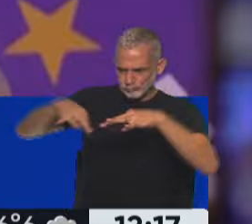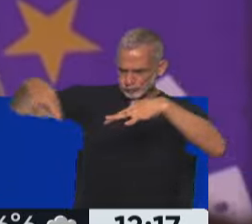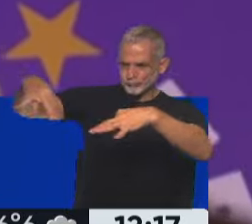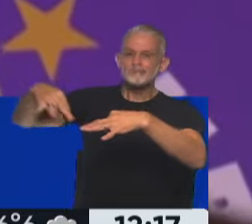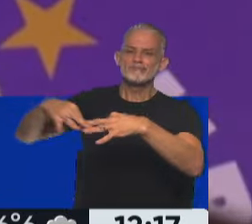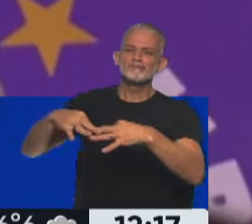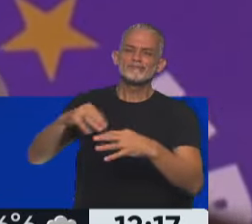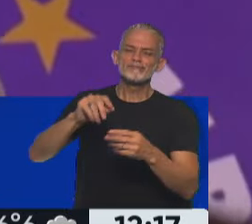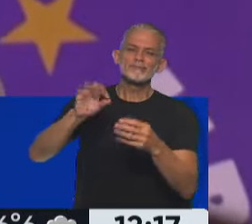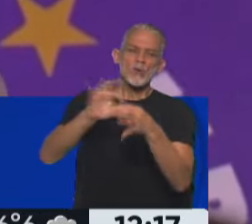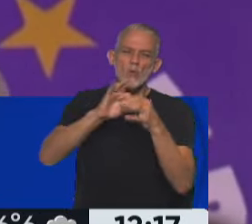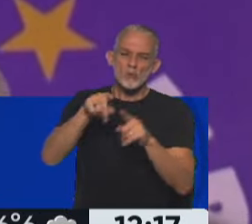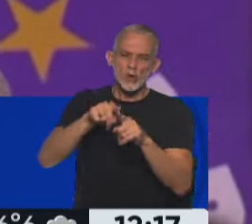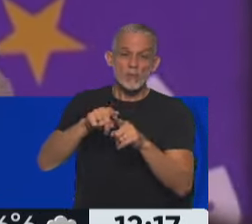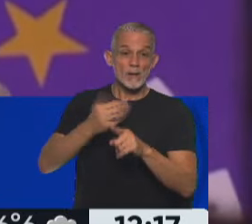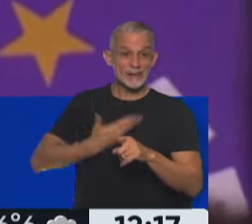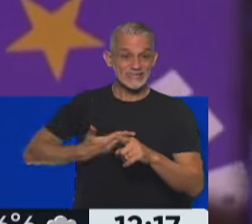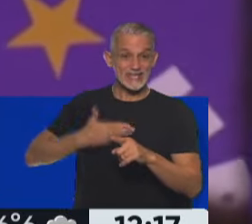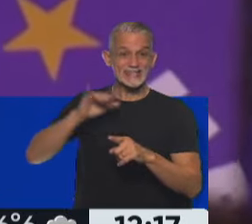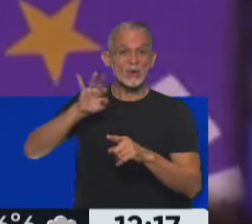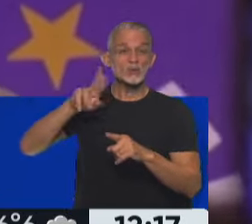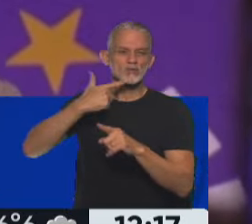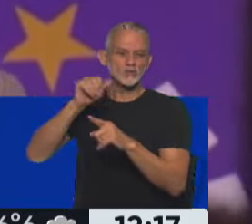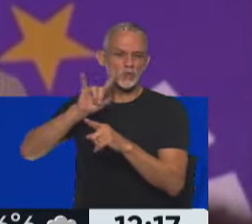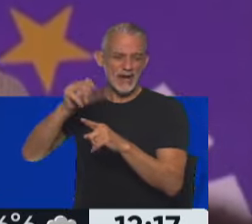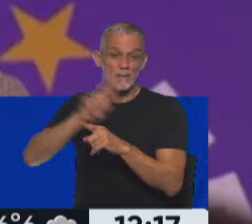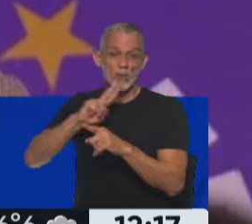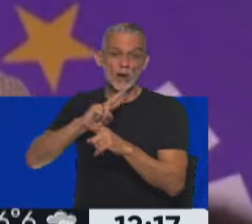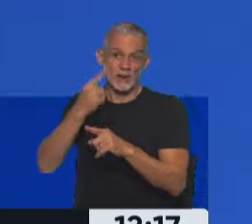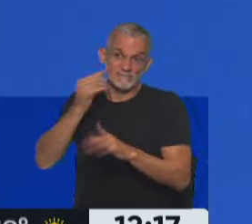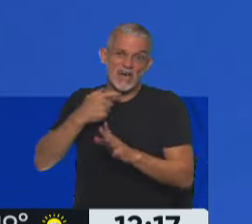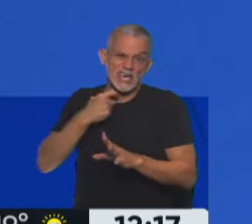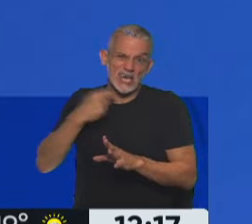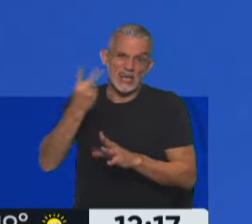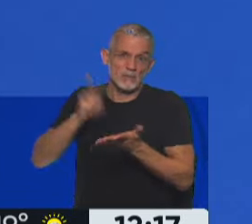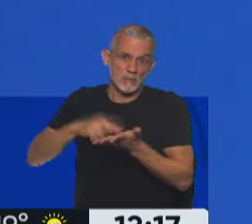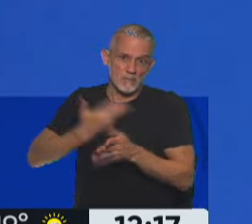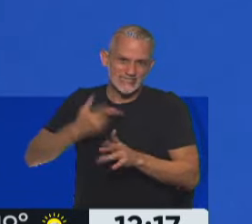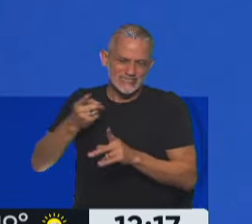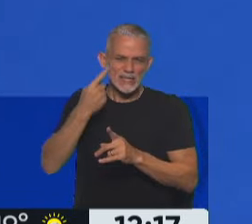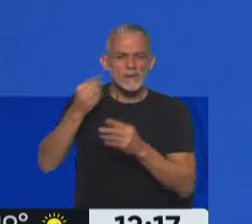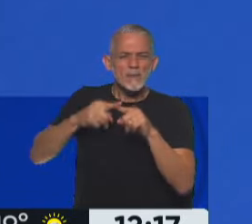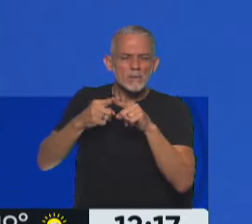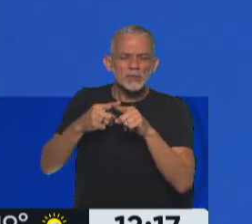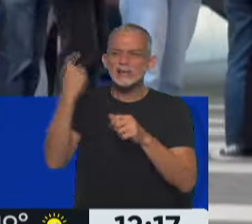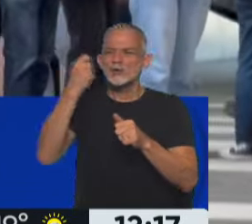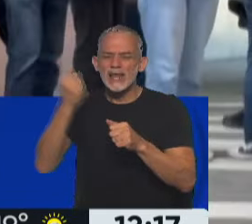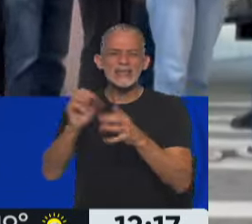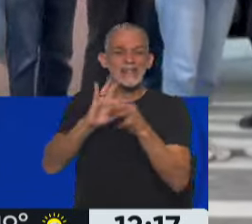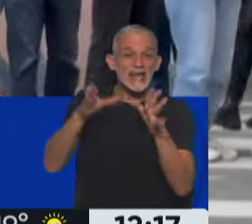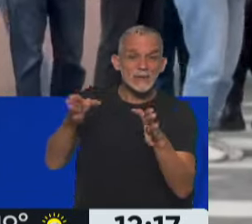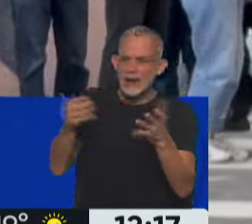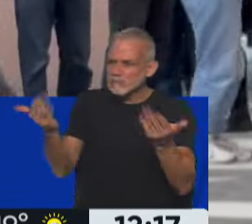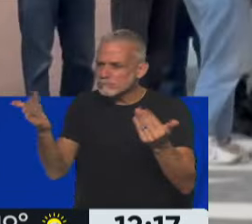Unión Europea. Su presidenta Ursula von der Leyen, que apuesta a su reelección, abogó por una construcción política con socialistas y liberales